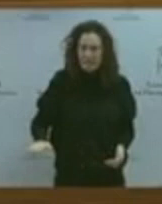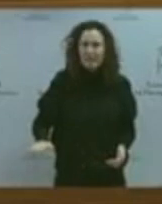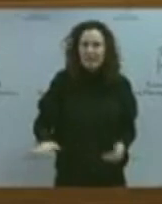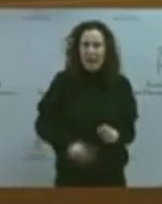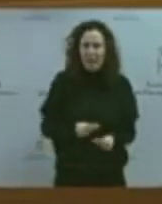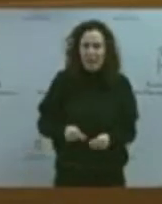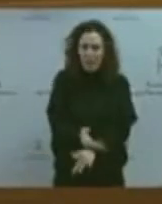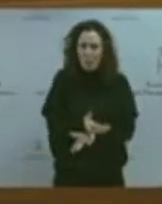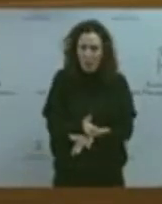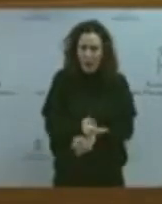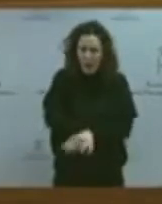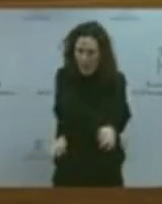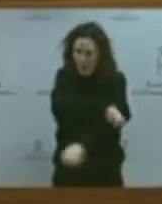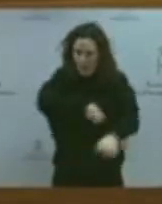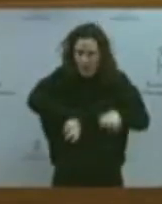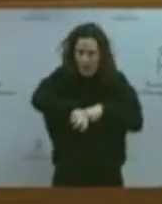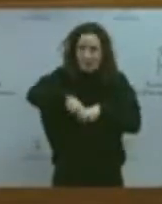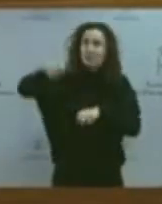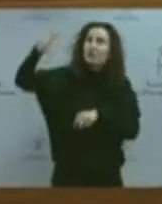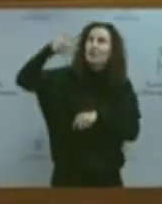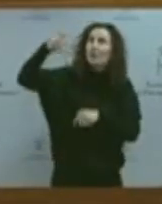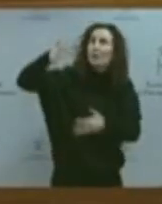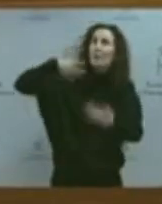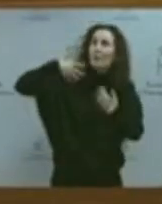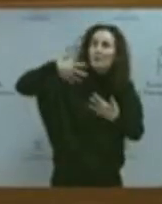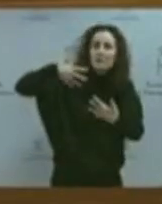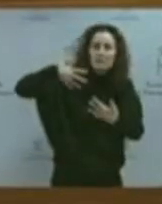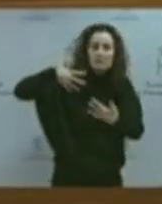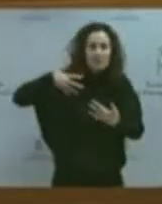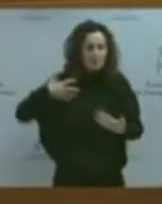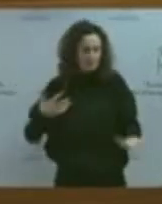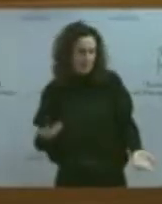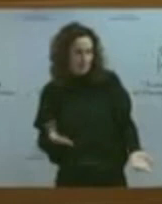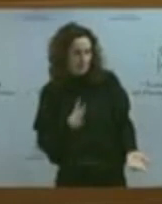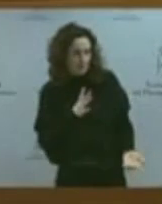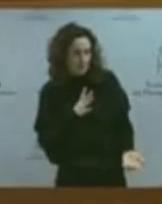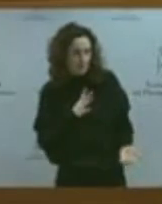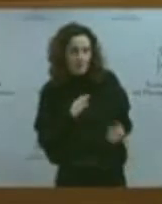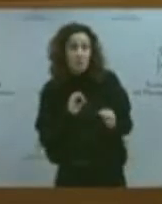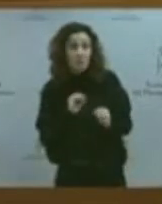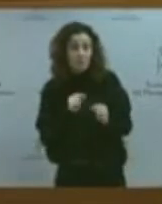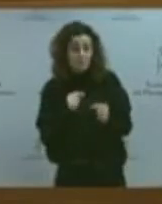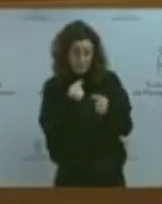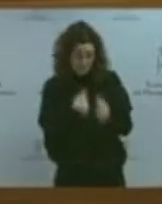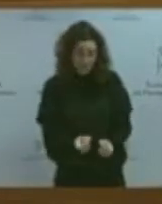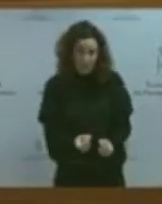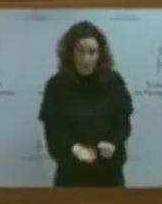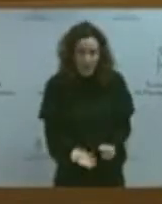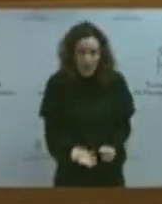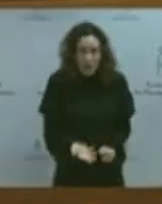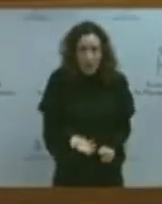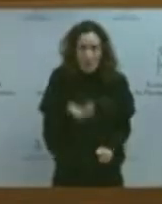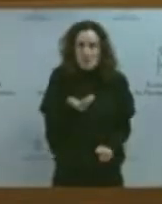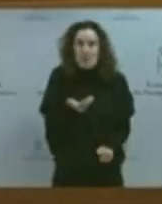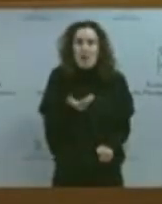sol, a tomar el aire? Pues este es el proyecto, además del sobrecoste que pide la empresa y que se niegan a pagar desde el ayuntamiento. Tendrán ustedes que solucionar este problema,